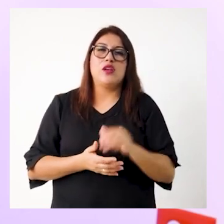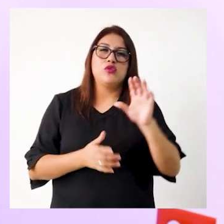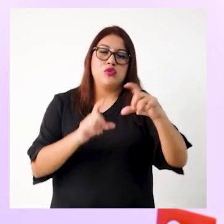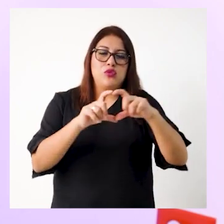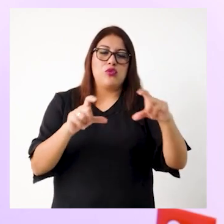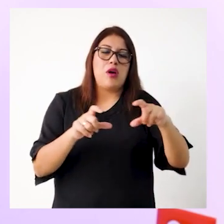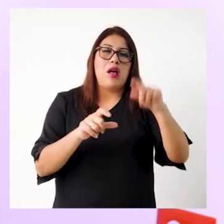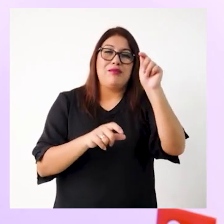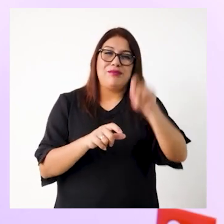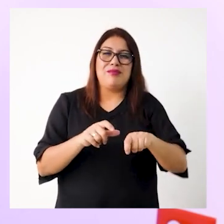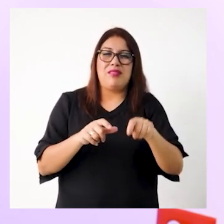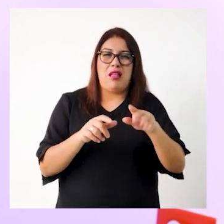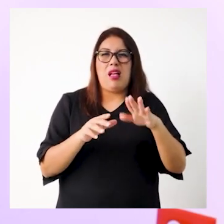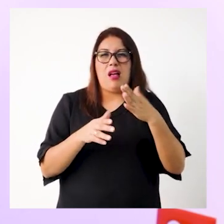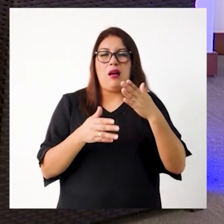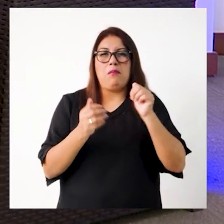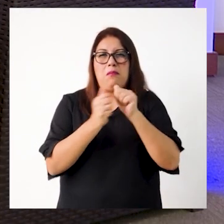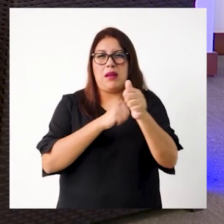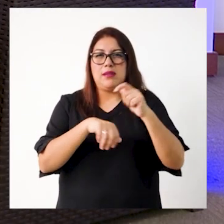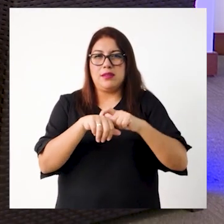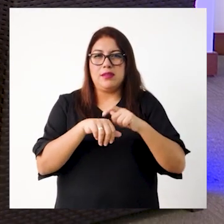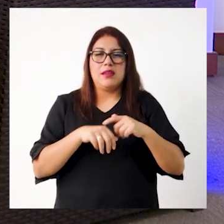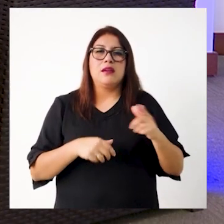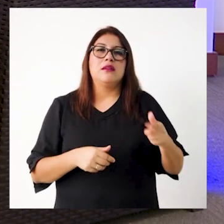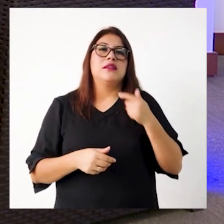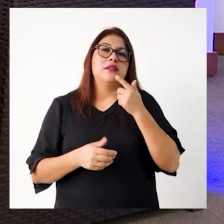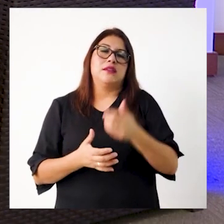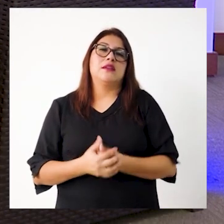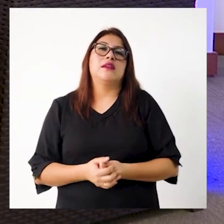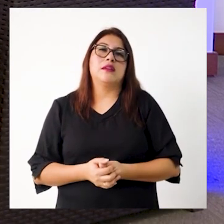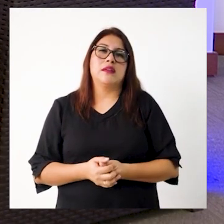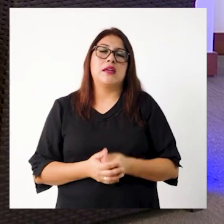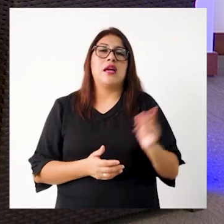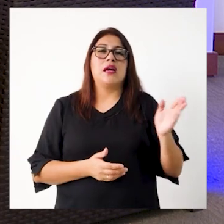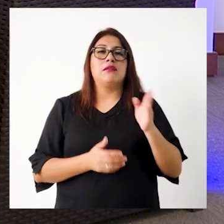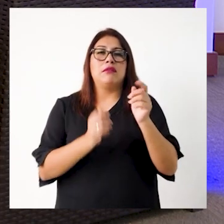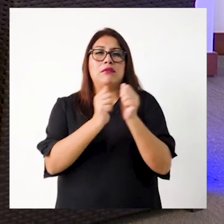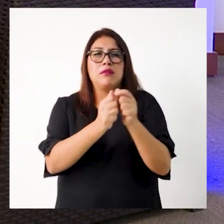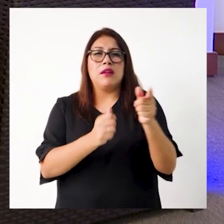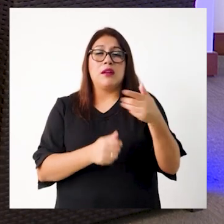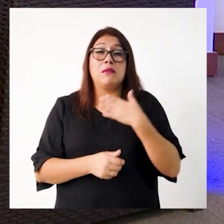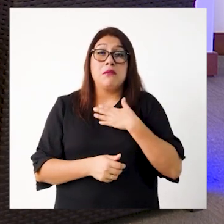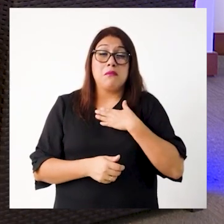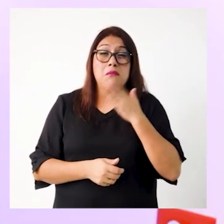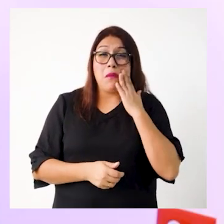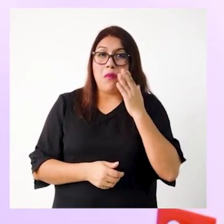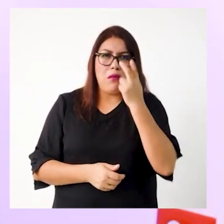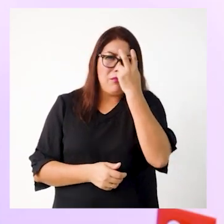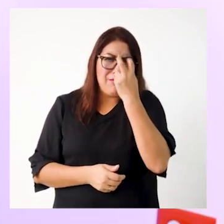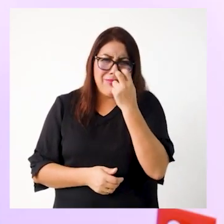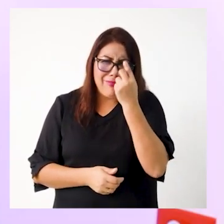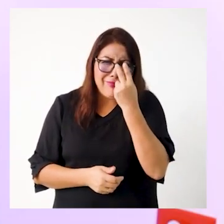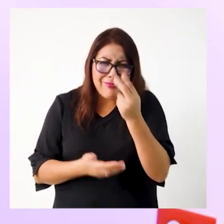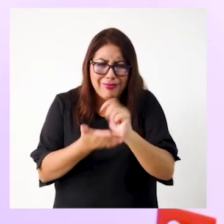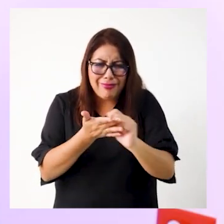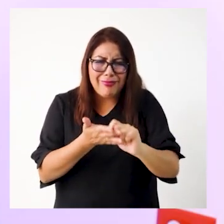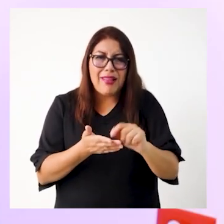porque había caducado la suya, tuvo que firmar y llenar 5 o 6 formularios y ya casi no veía, Enrique.